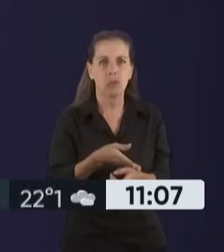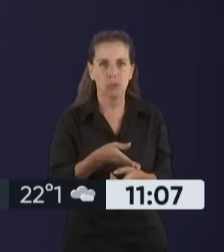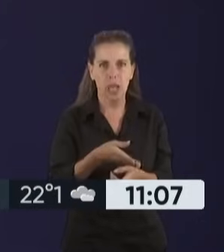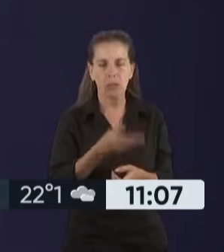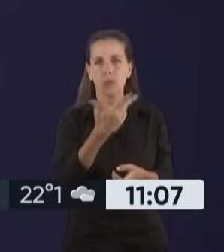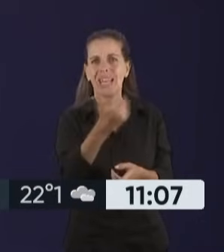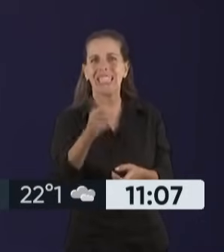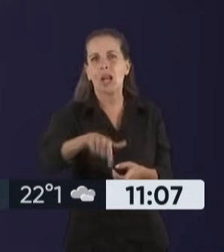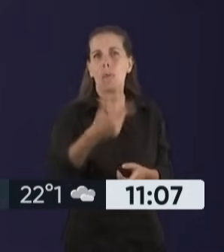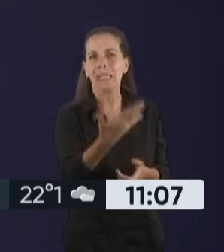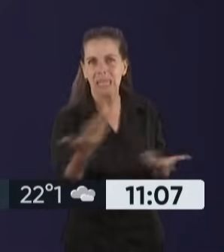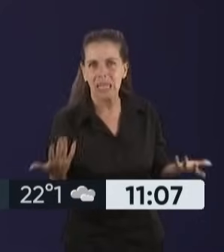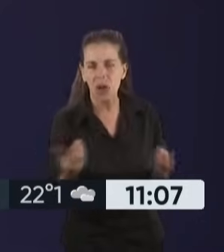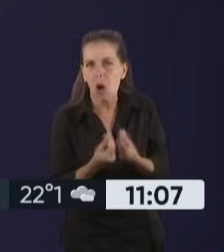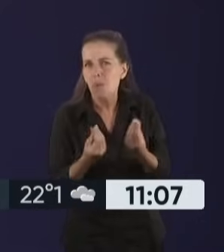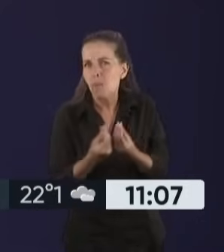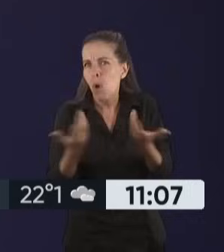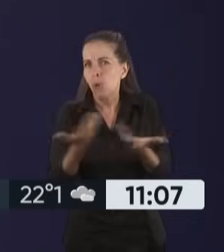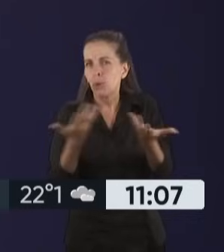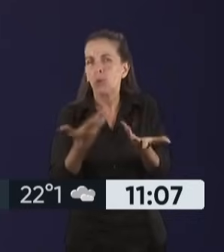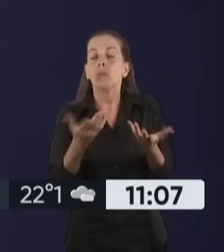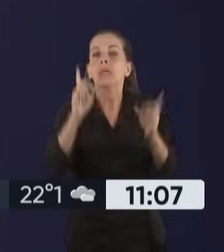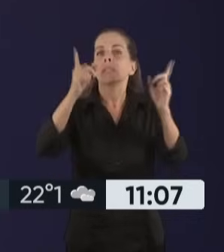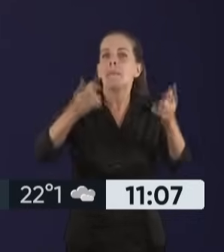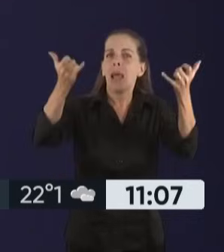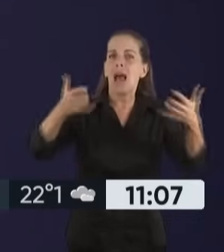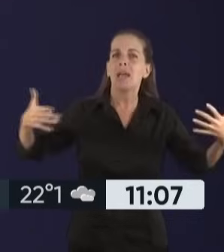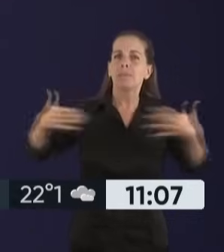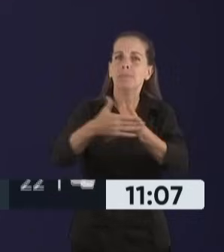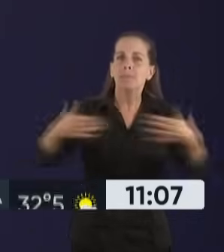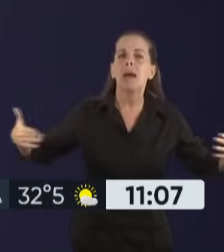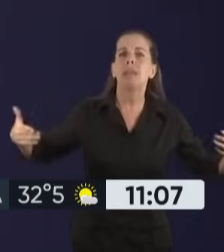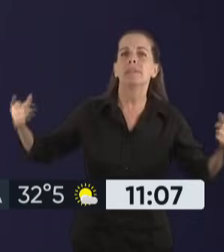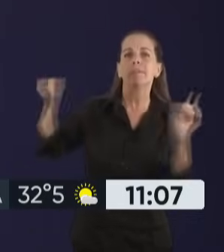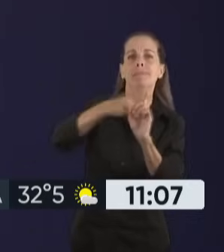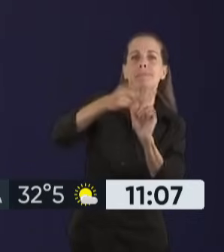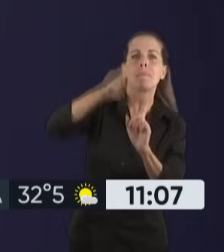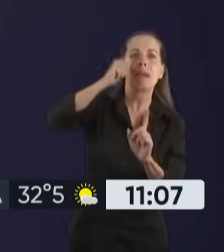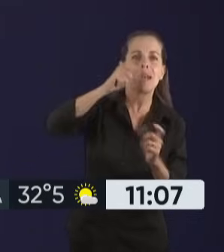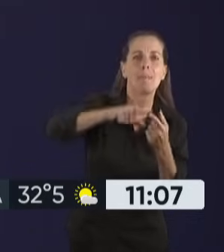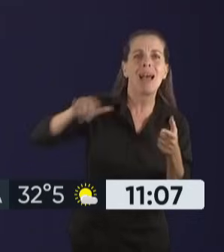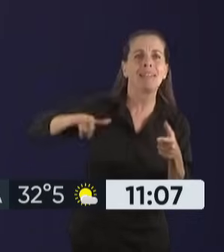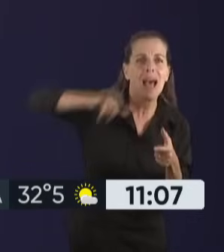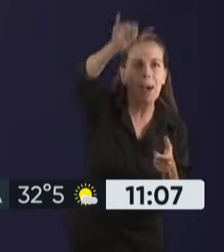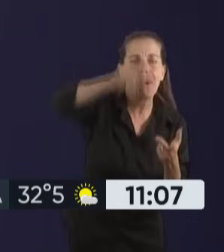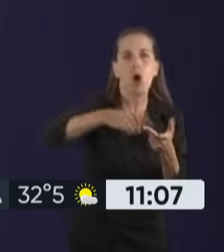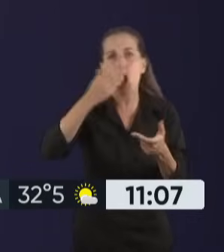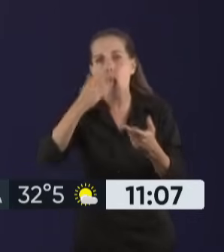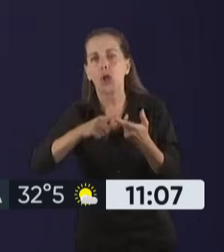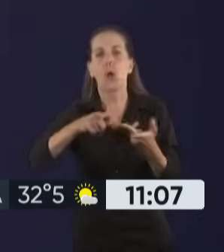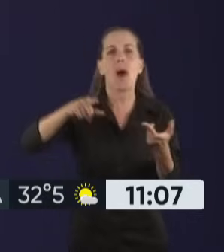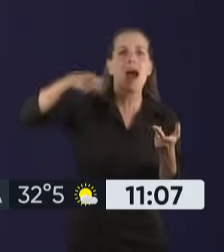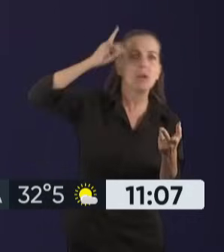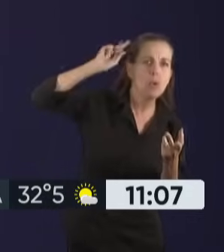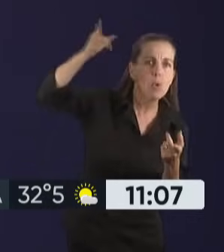36,5%, se liberaron cielos, hoy existen nuevas rutas entre Buenos Aires y Mar del Plata, Córdoba y Concepción, Córdoba y